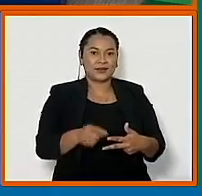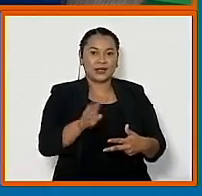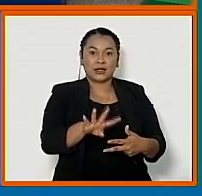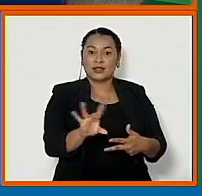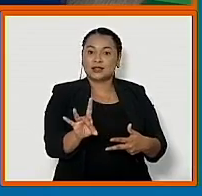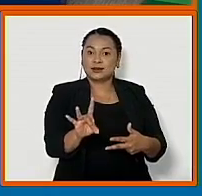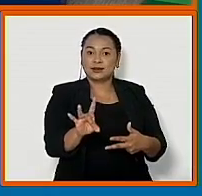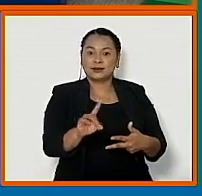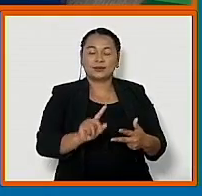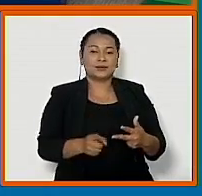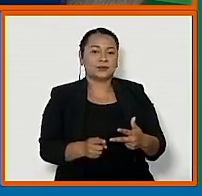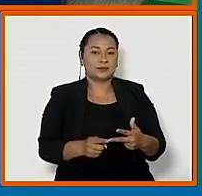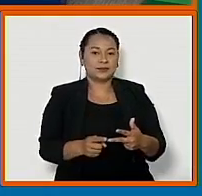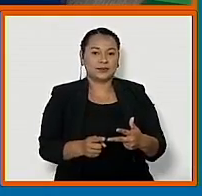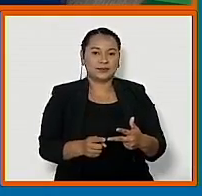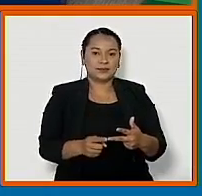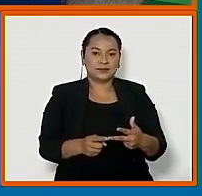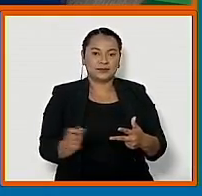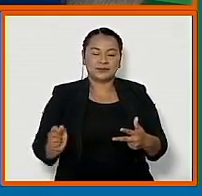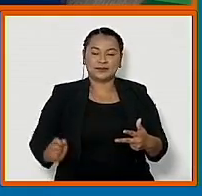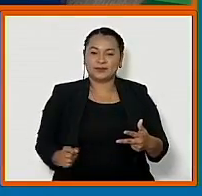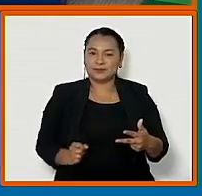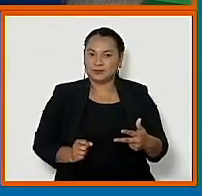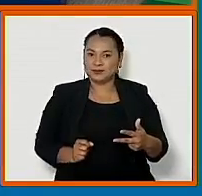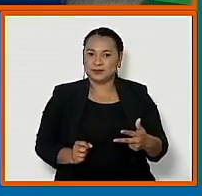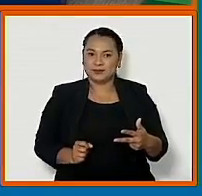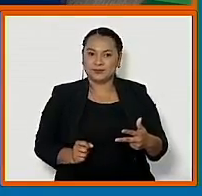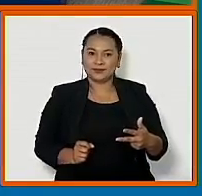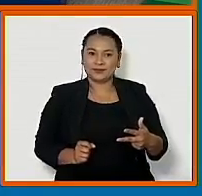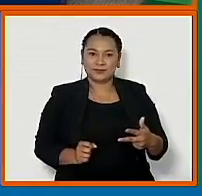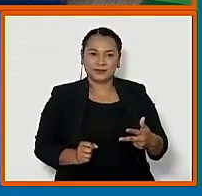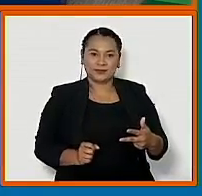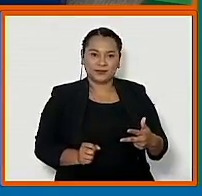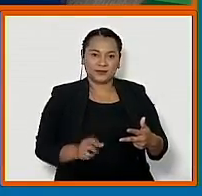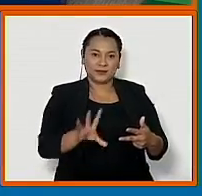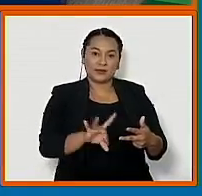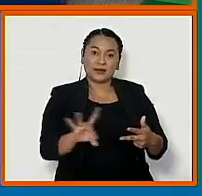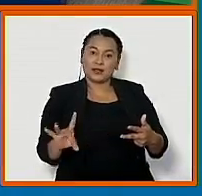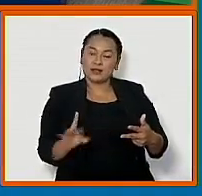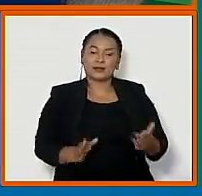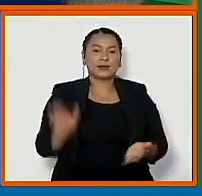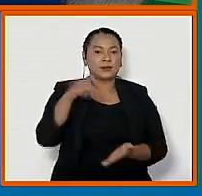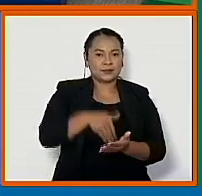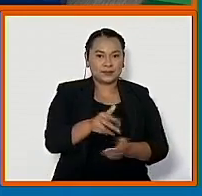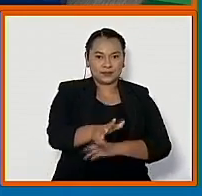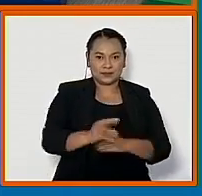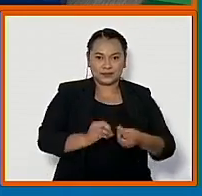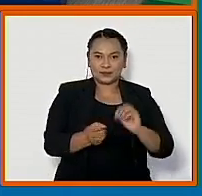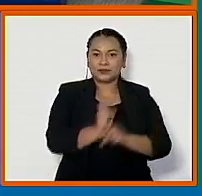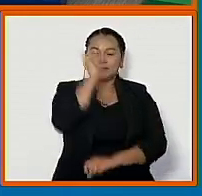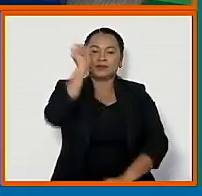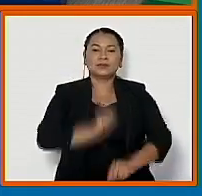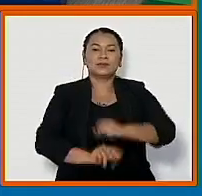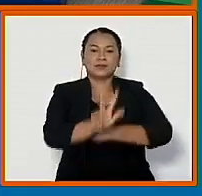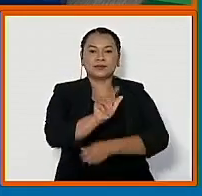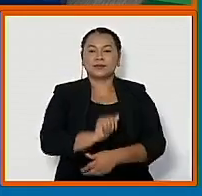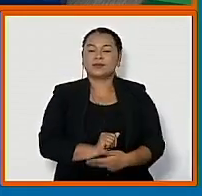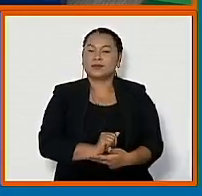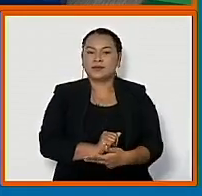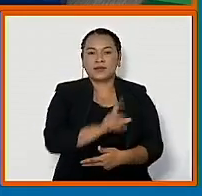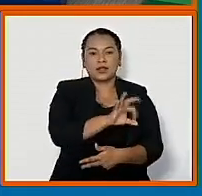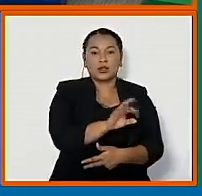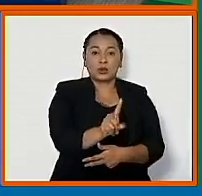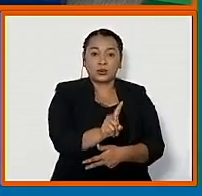48, tercer y décimo número afortunado ganador es el 88. Los números ganadores en Pega 3 son